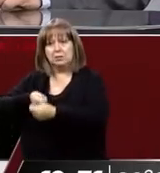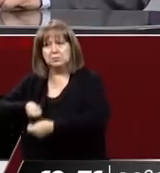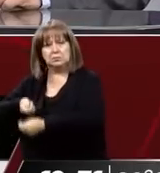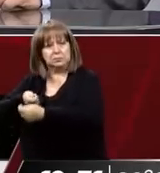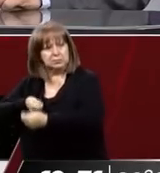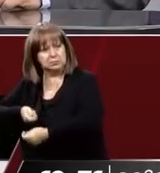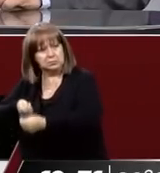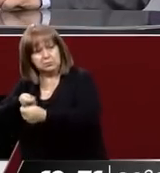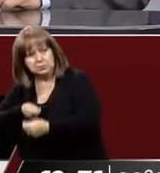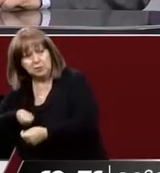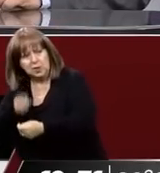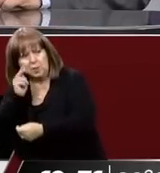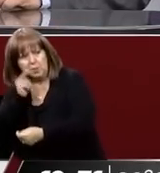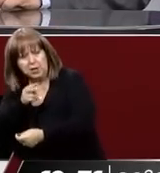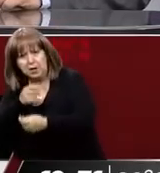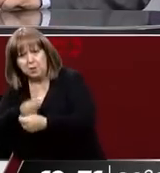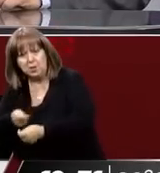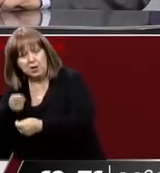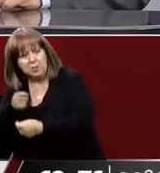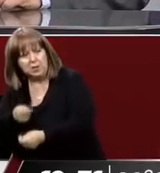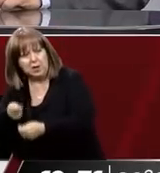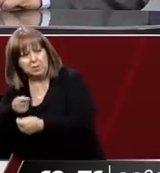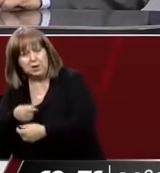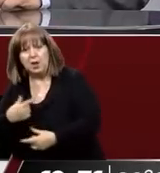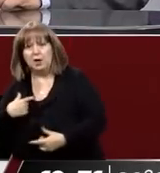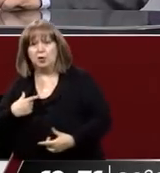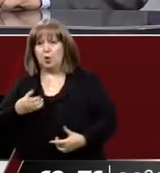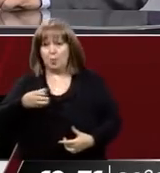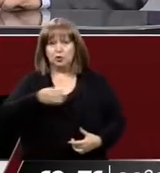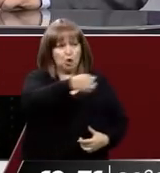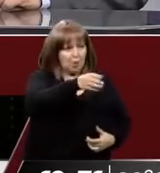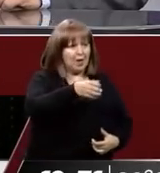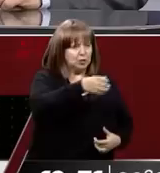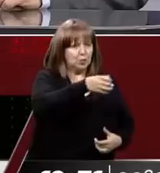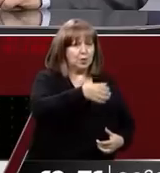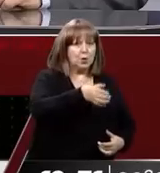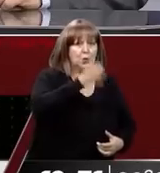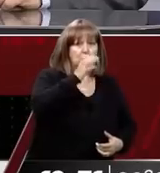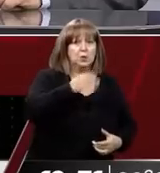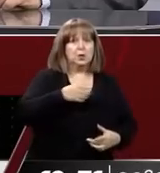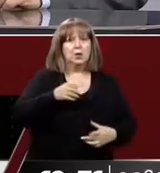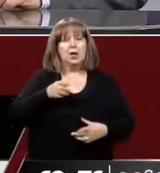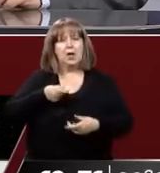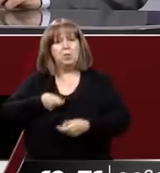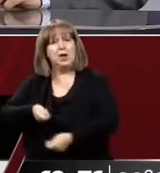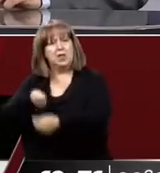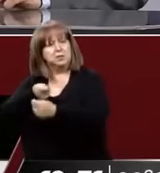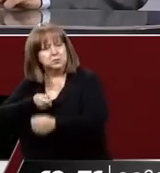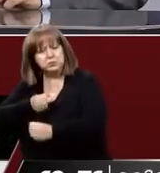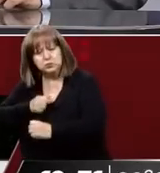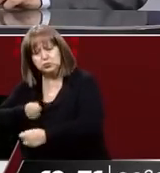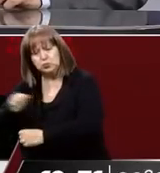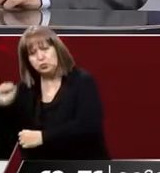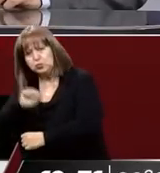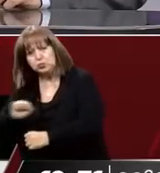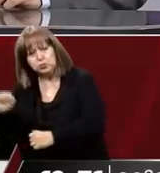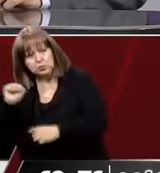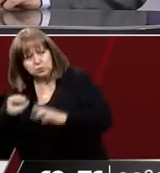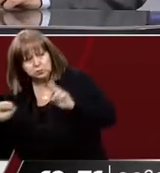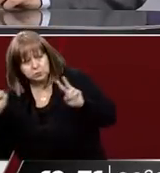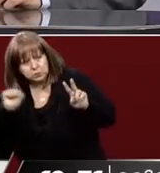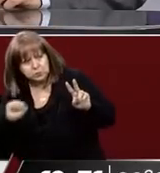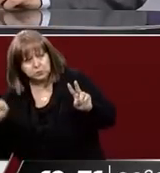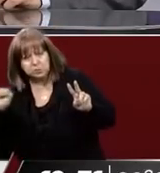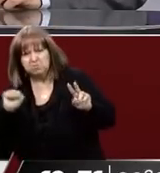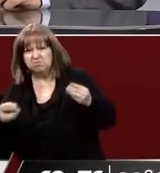que trabajaba en la casa de tanto de cara no olvido como de Ángel Aquino bueno fue crucial en este juicio no porque dio a conocer acerca